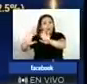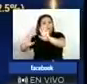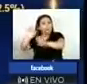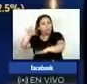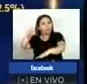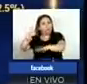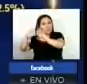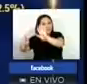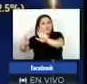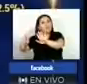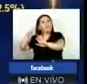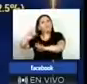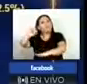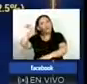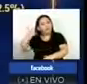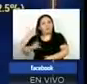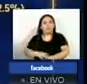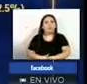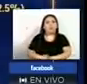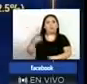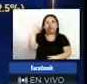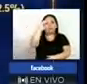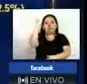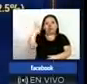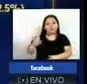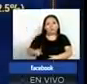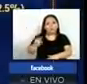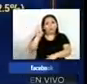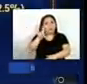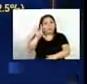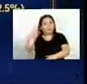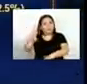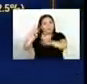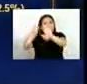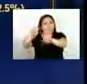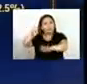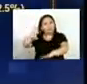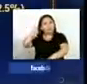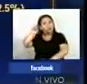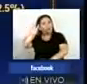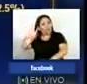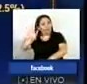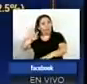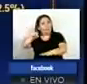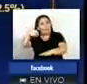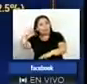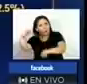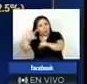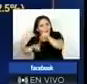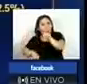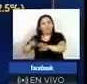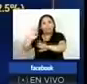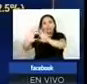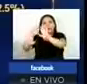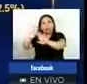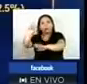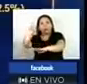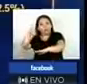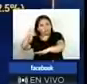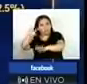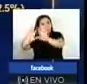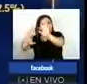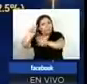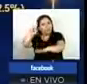menos. Y a Costa Rica se ha exportado 117.9 millones de dólares, 12.5% menos.